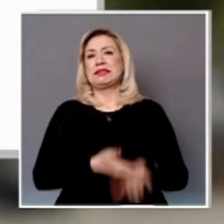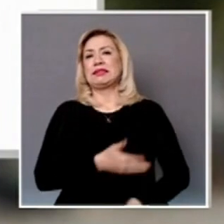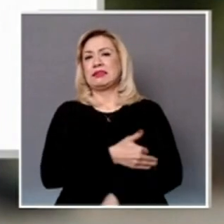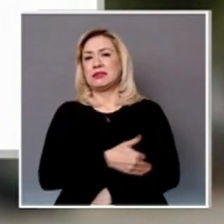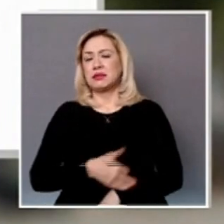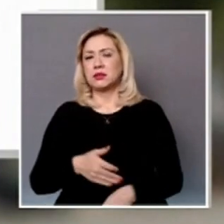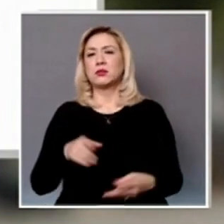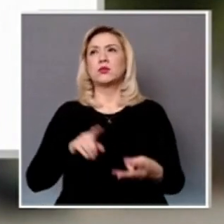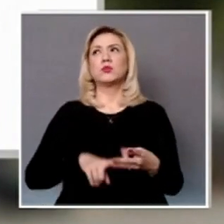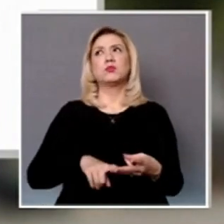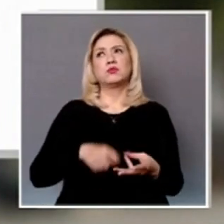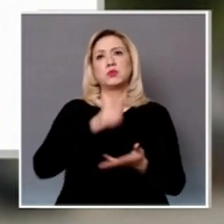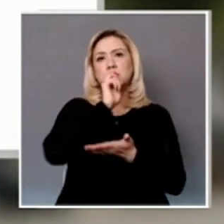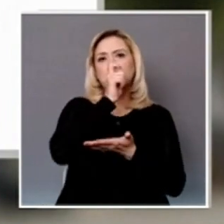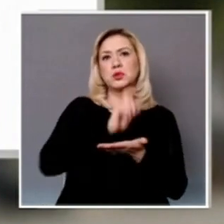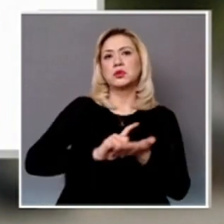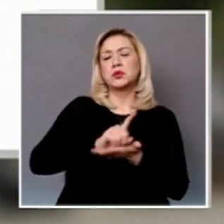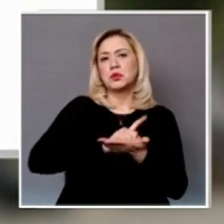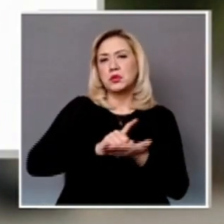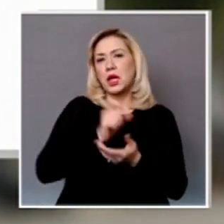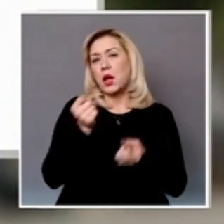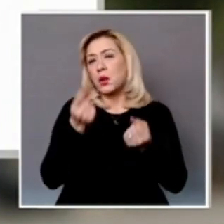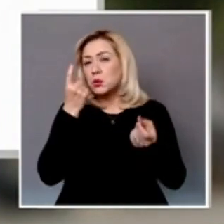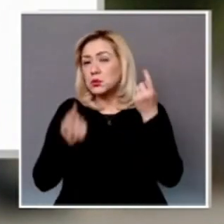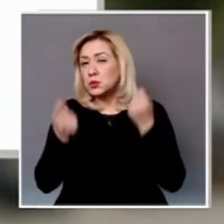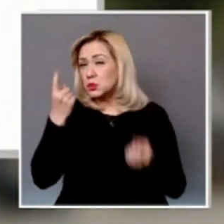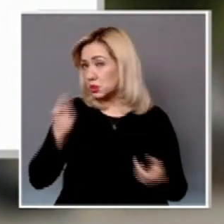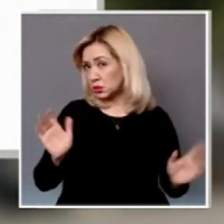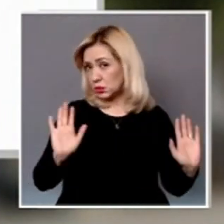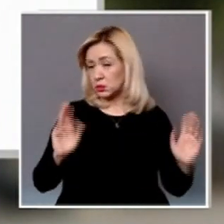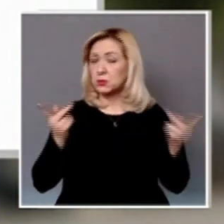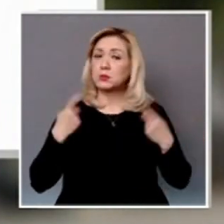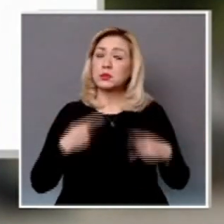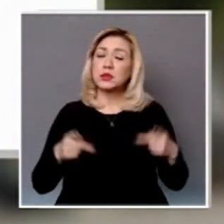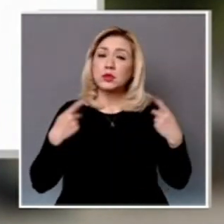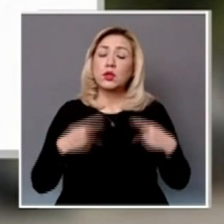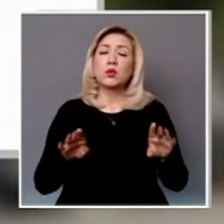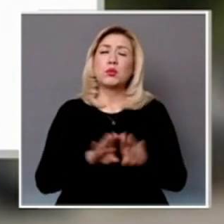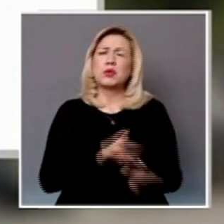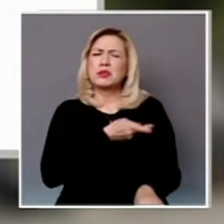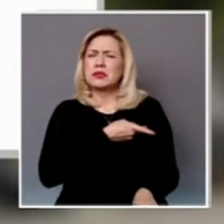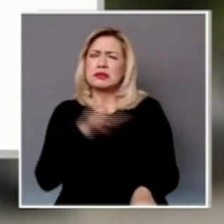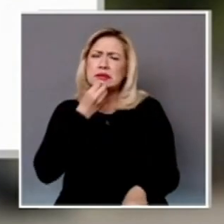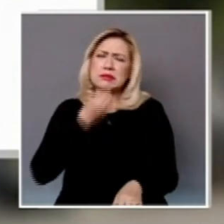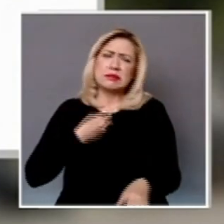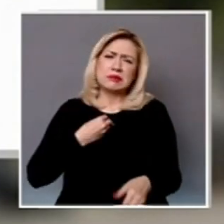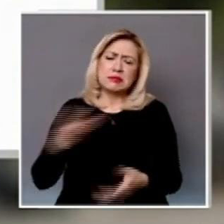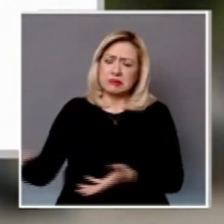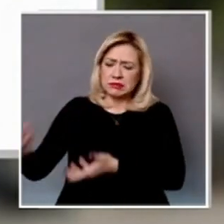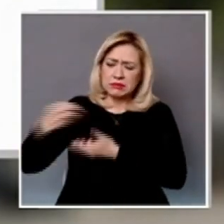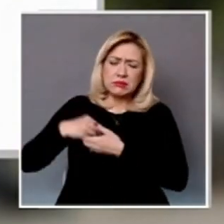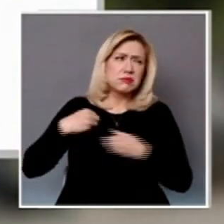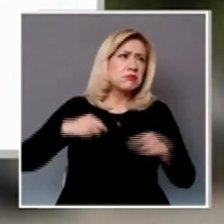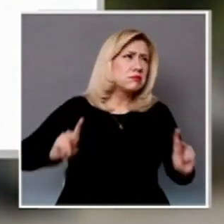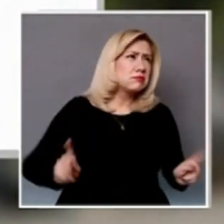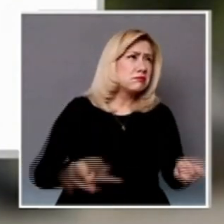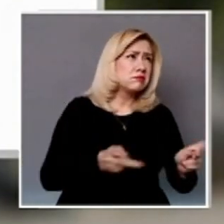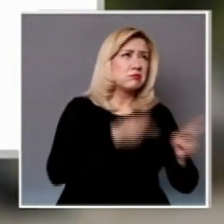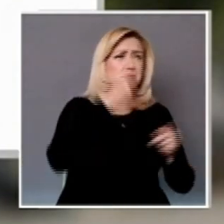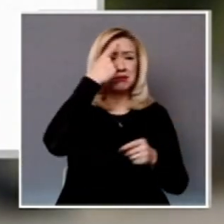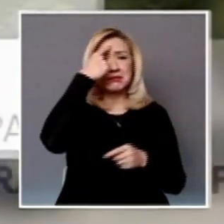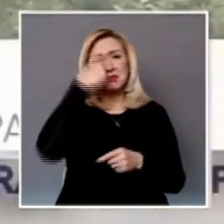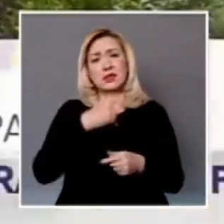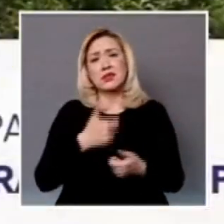de competencia federal cometidos por personas en extrema pobreza o vulnerabilidad, o cualquier delito cometido